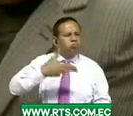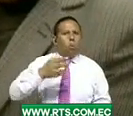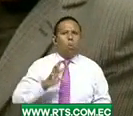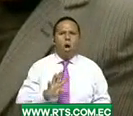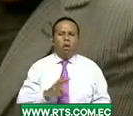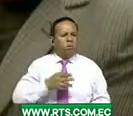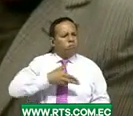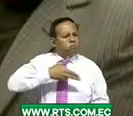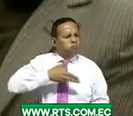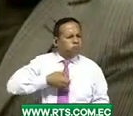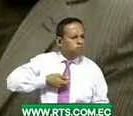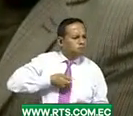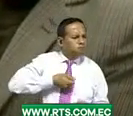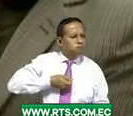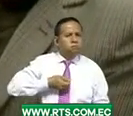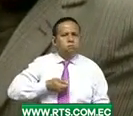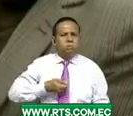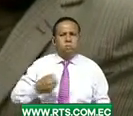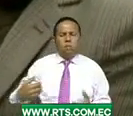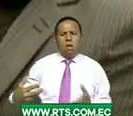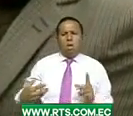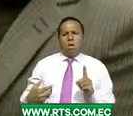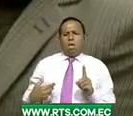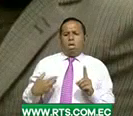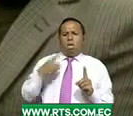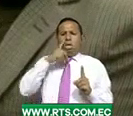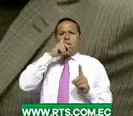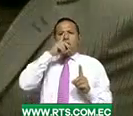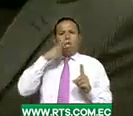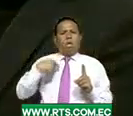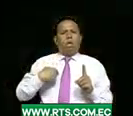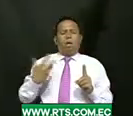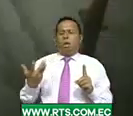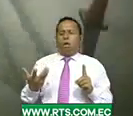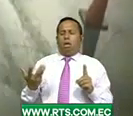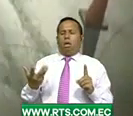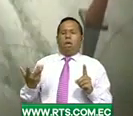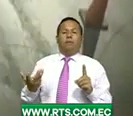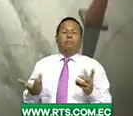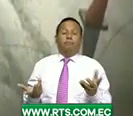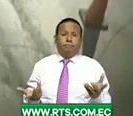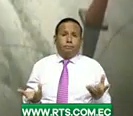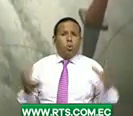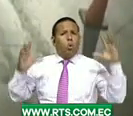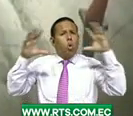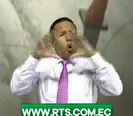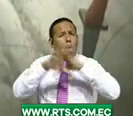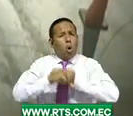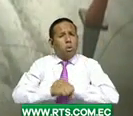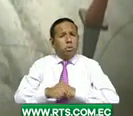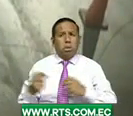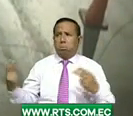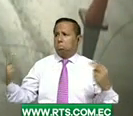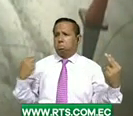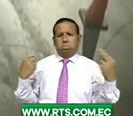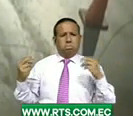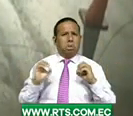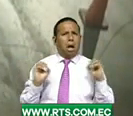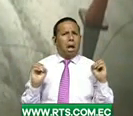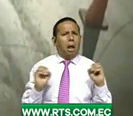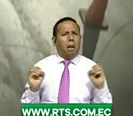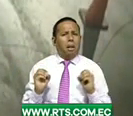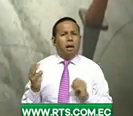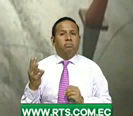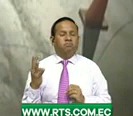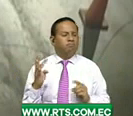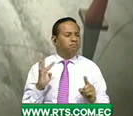armas, cortopunzantes, pistolas, amenazaron a uno de los trabajadores de aquí del sector. La soledad de la noche fue la mejor cómplice de los cuatro delincuentes, que